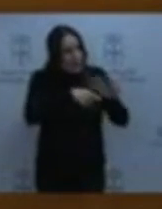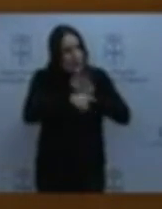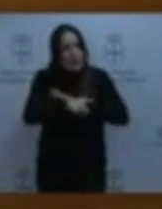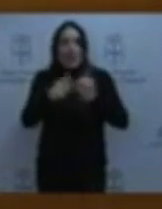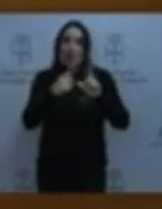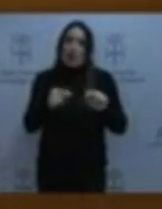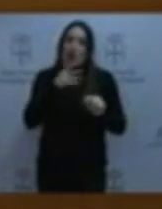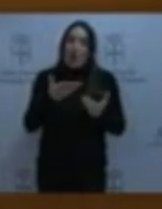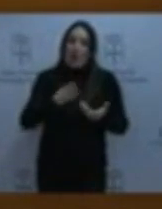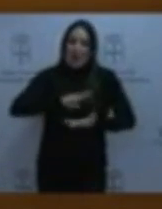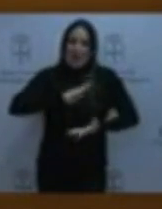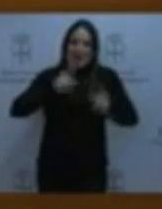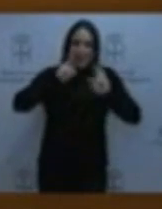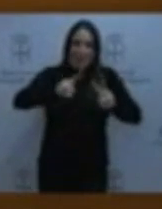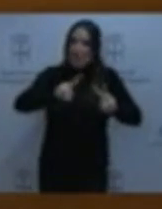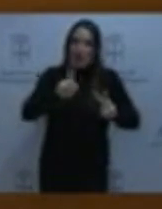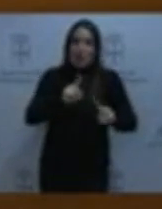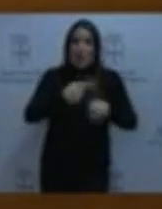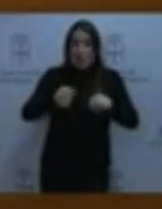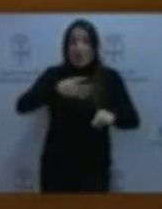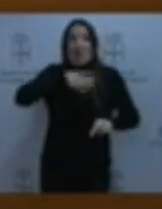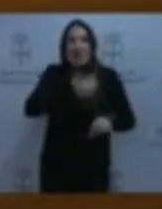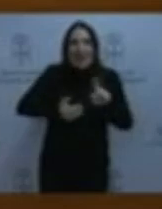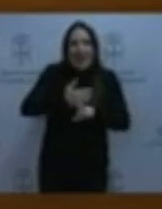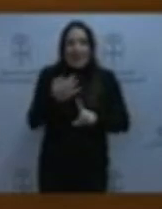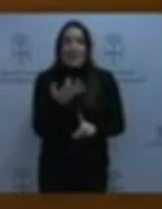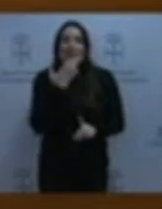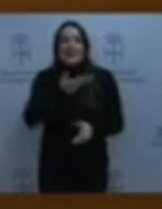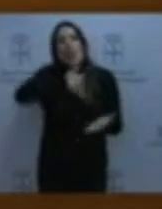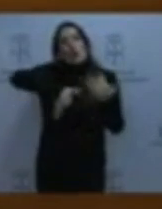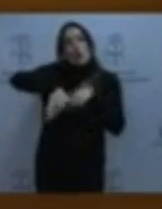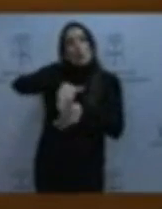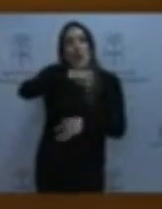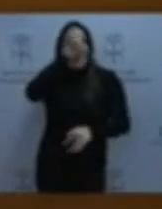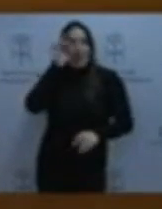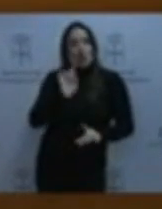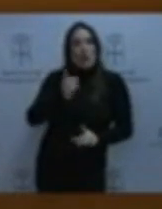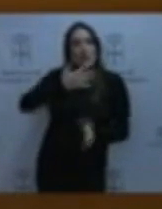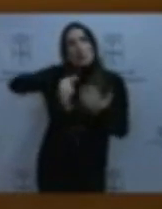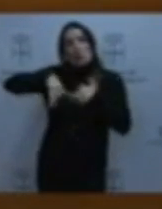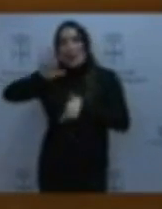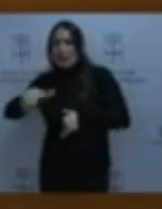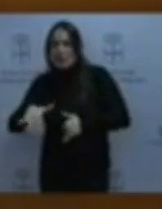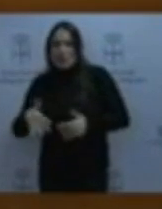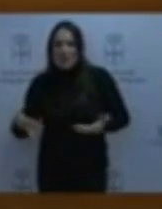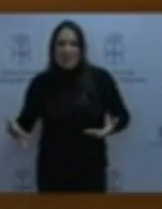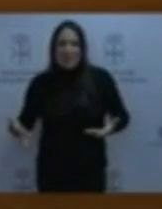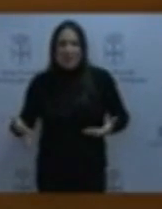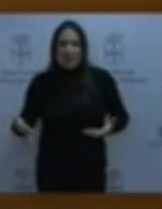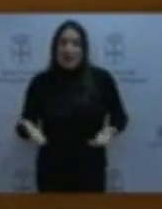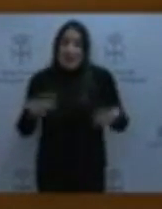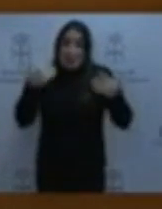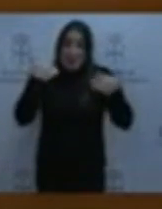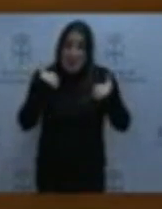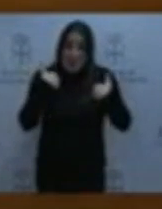no ve potencial en las cosas que podemos hacer. Y cuando la excusa no es Madrid, la excusa es Cataluña. Y le vuelvo a decir, la responsabilidad